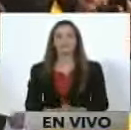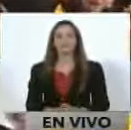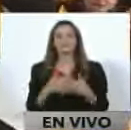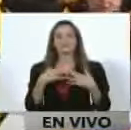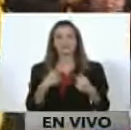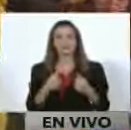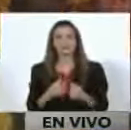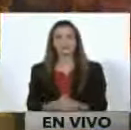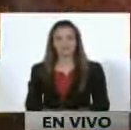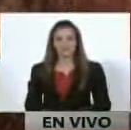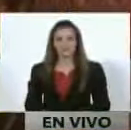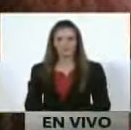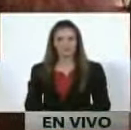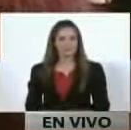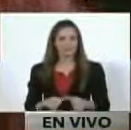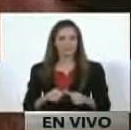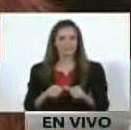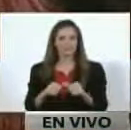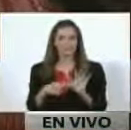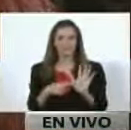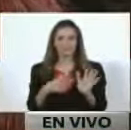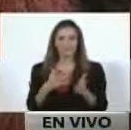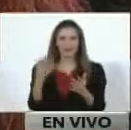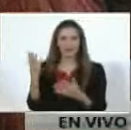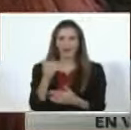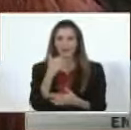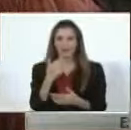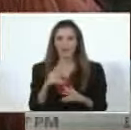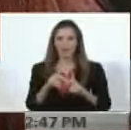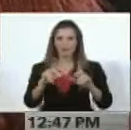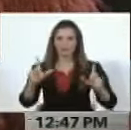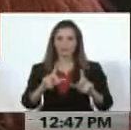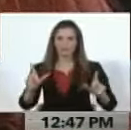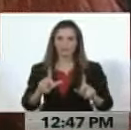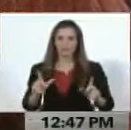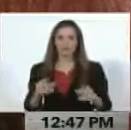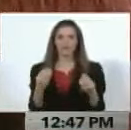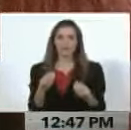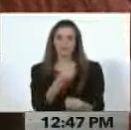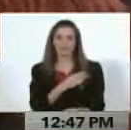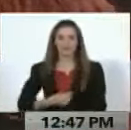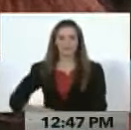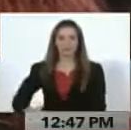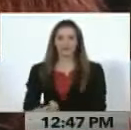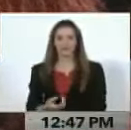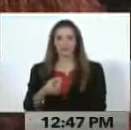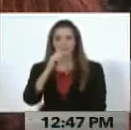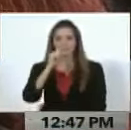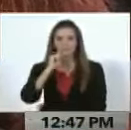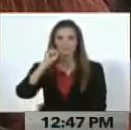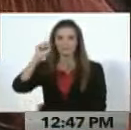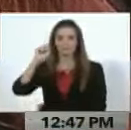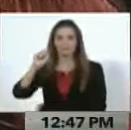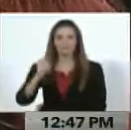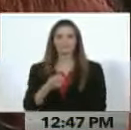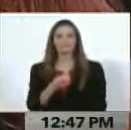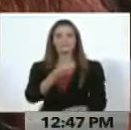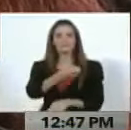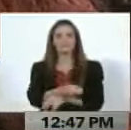Salud. Seguimos apreciando a través de las pantallas como el primer mandatario nacional entrega